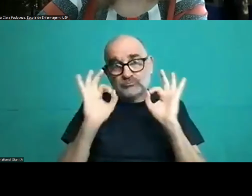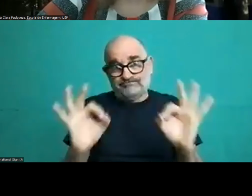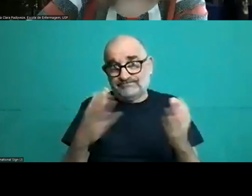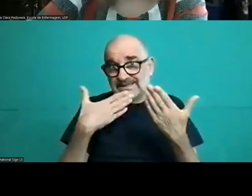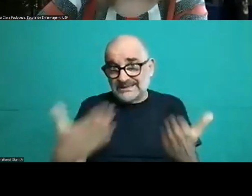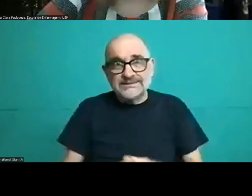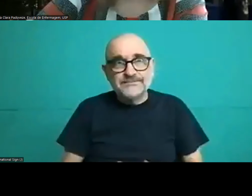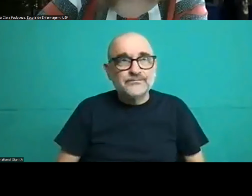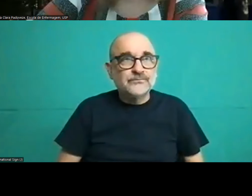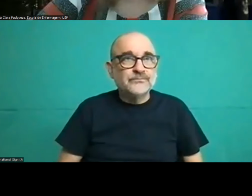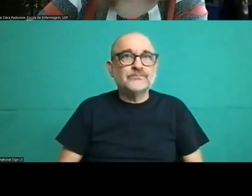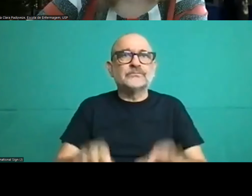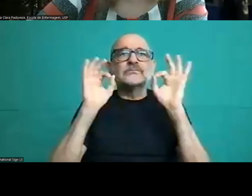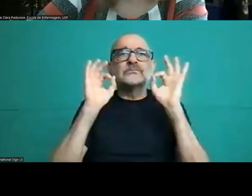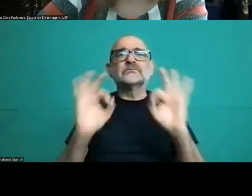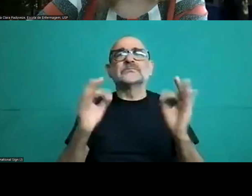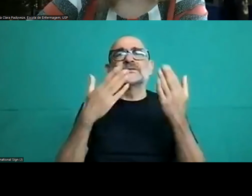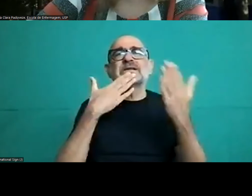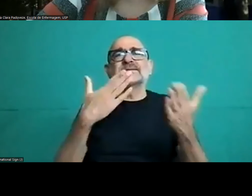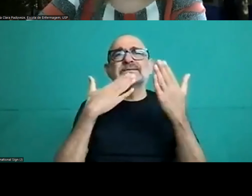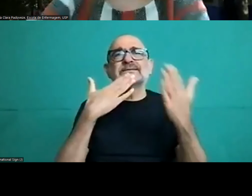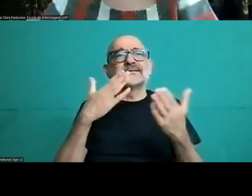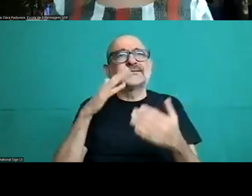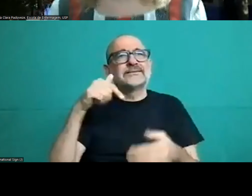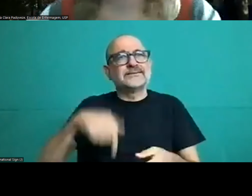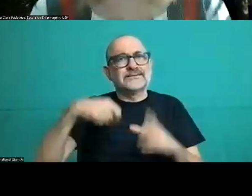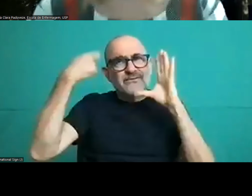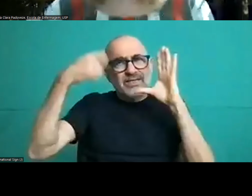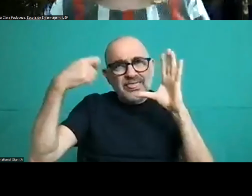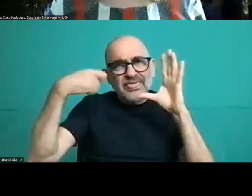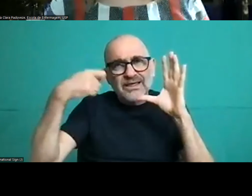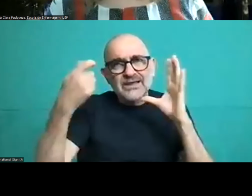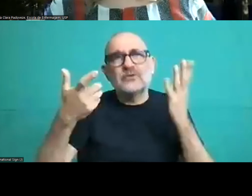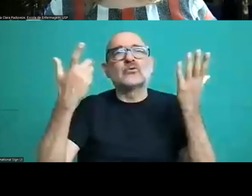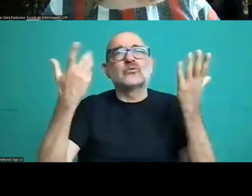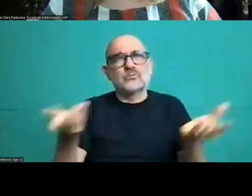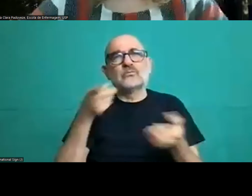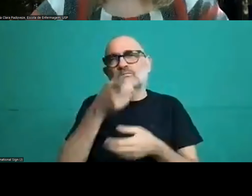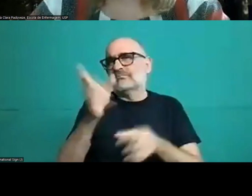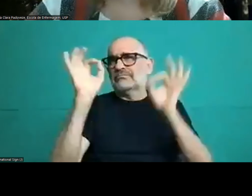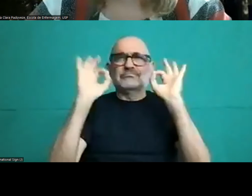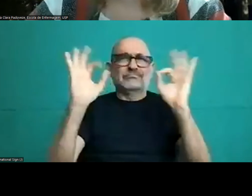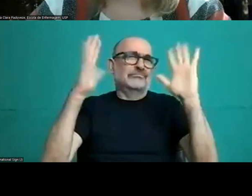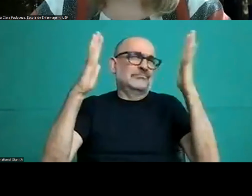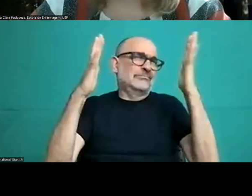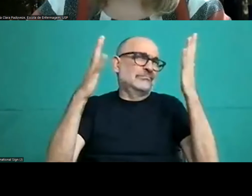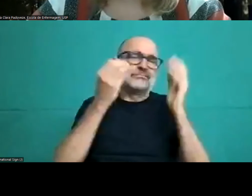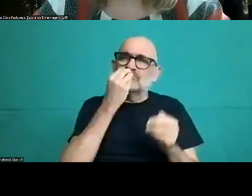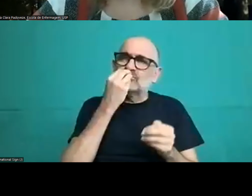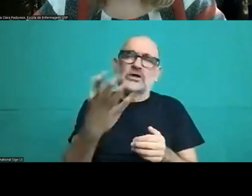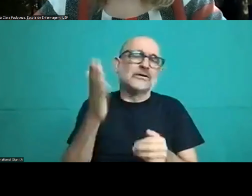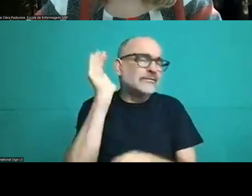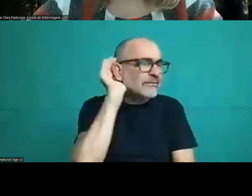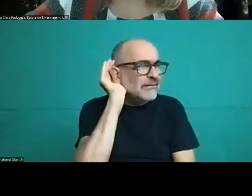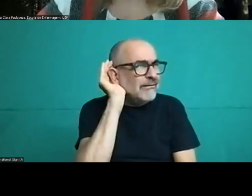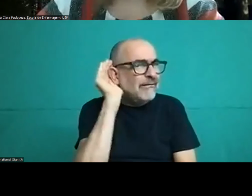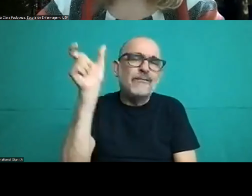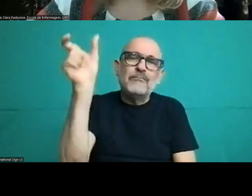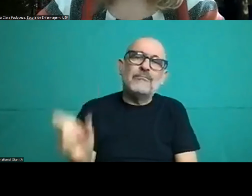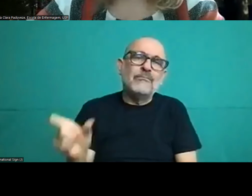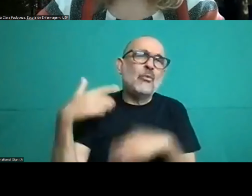Muchas gracias por este video. Es maravilloso escuchar a un profesional de salud tan involucrado en el cuidado centrado